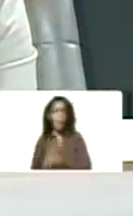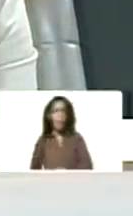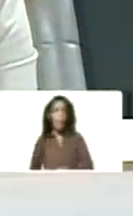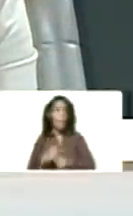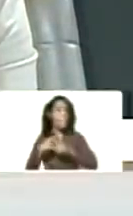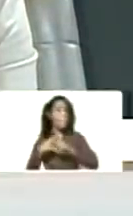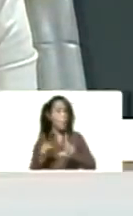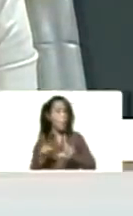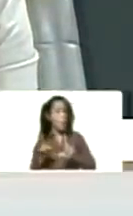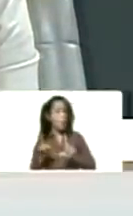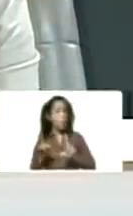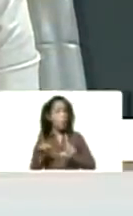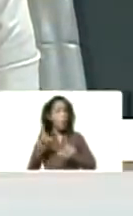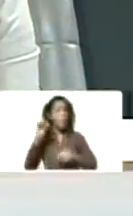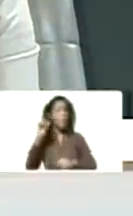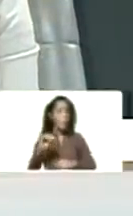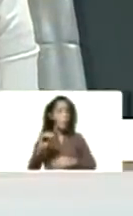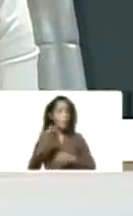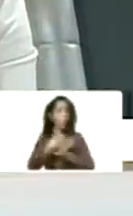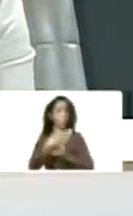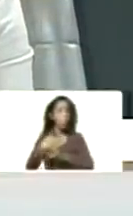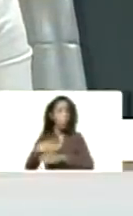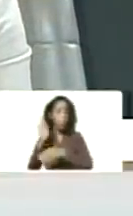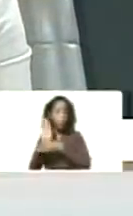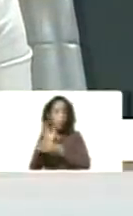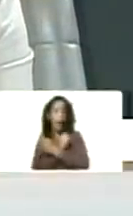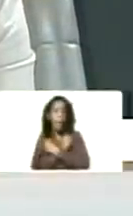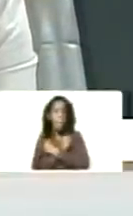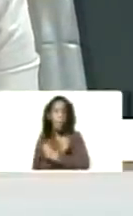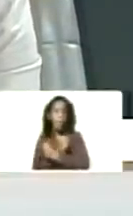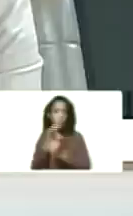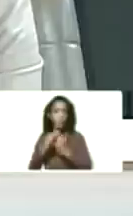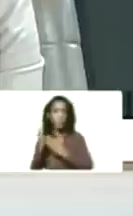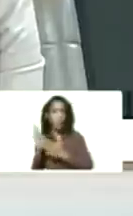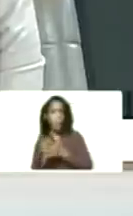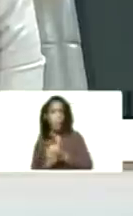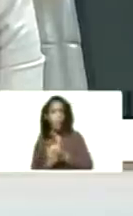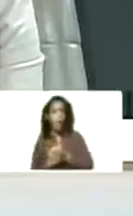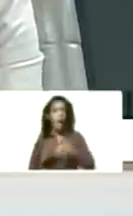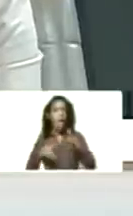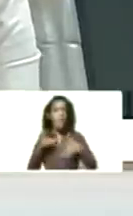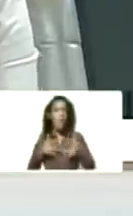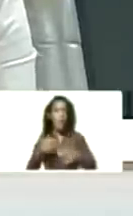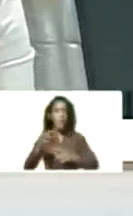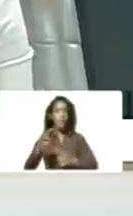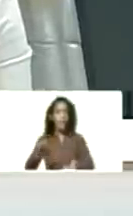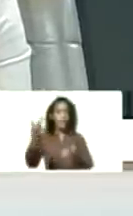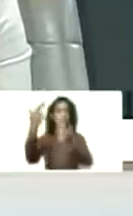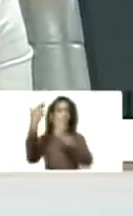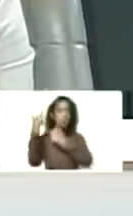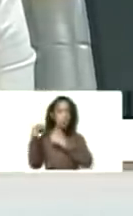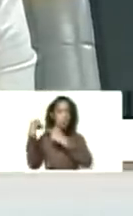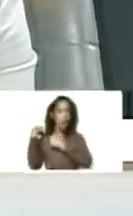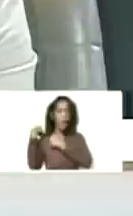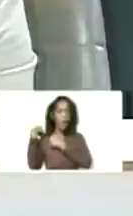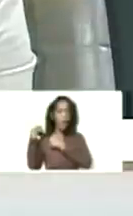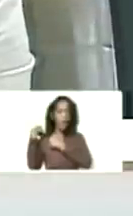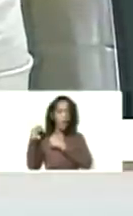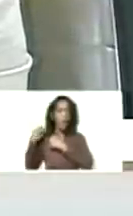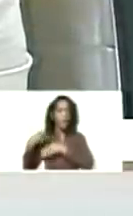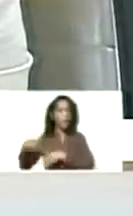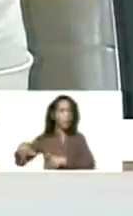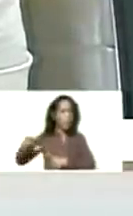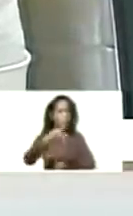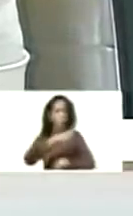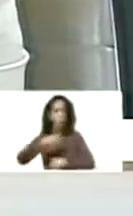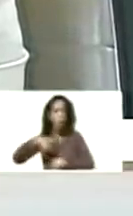pero uno también comparte la prevención y el amor al prójimo como un acto de responsabilidad colectiva. Entonces